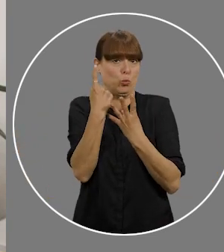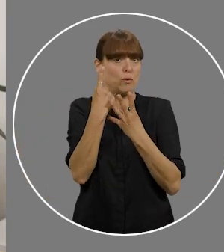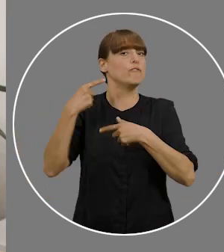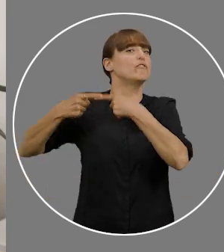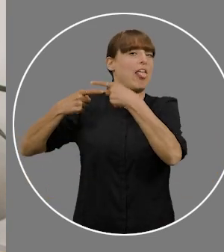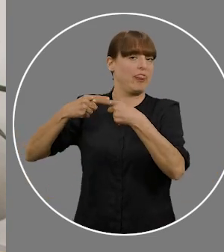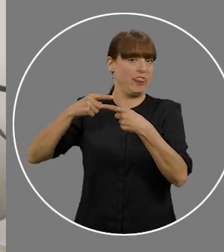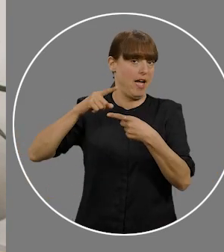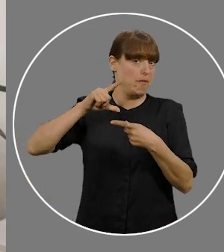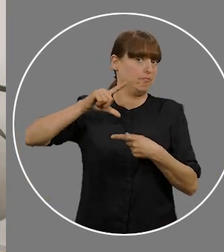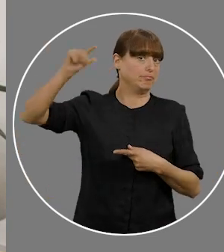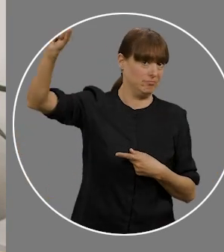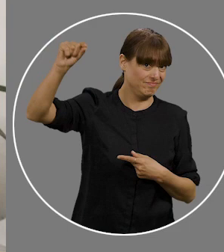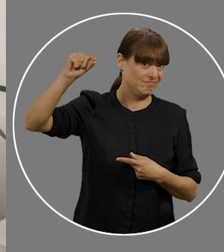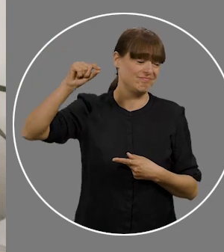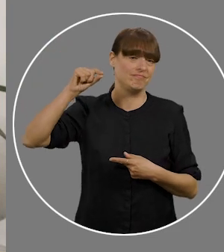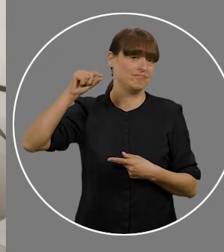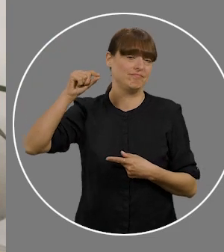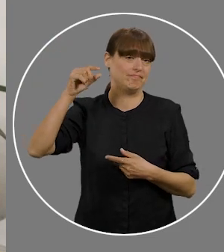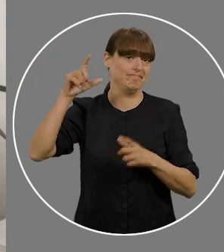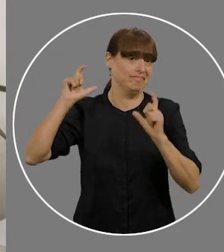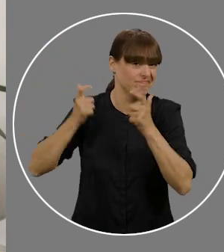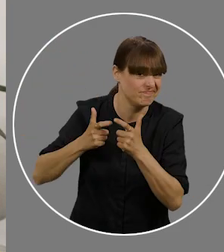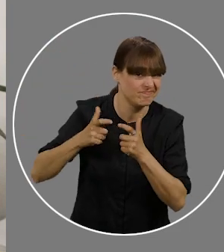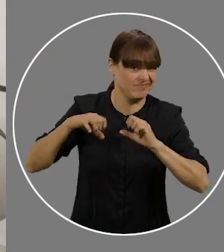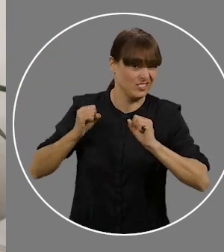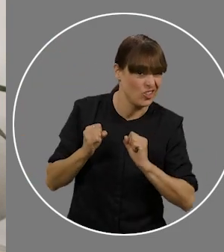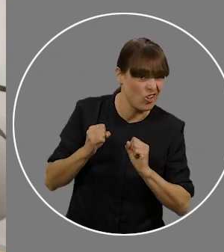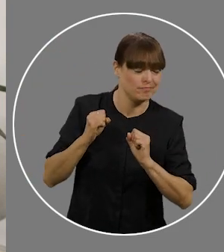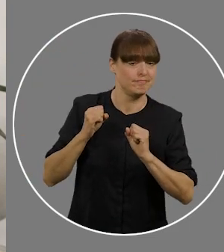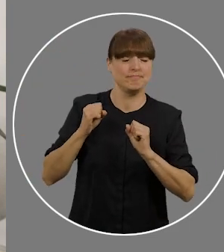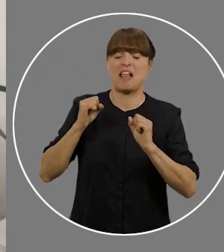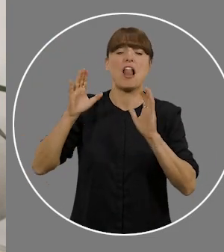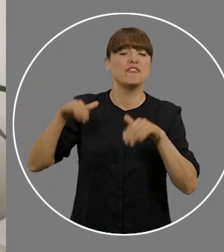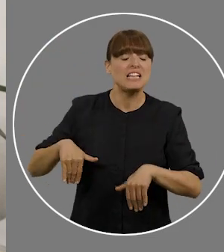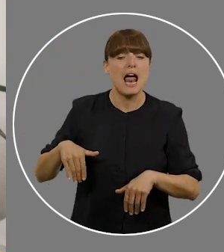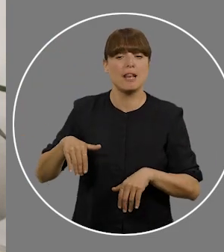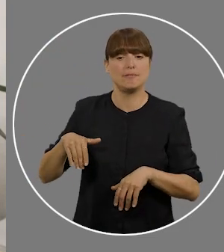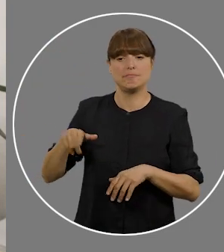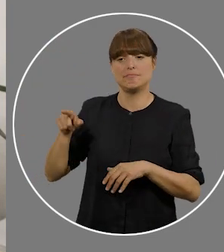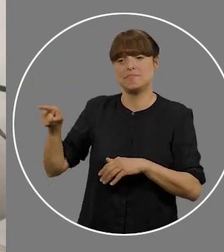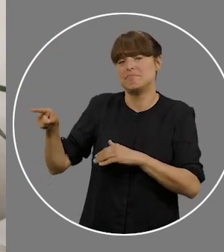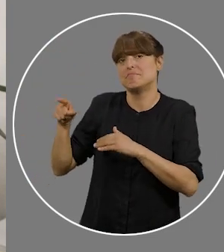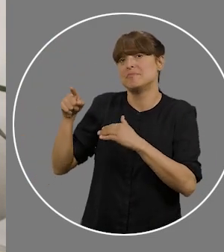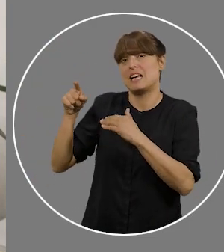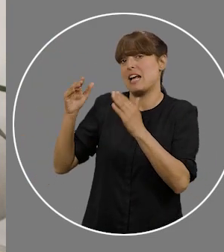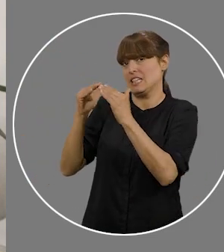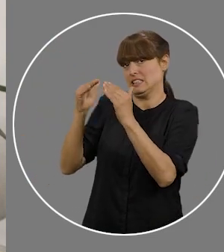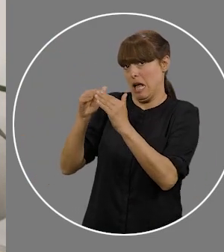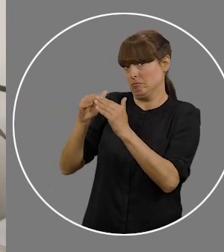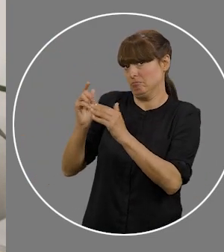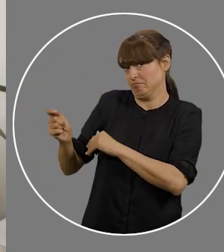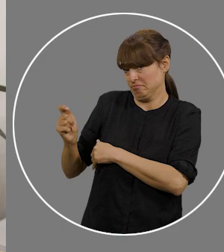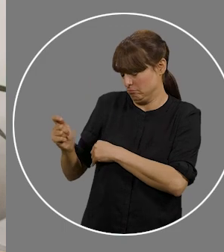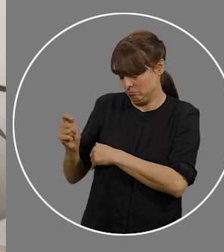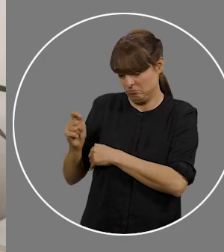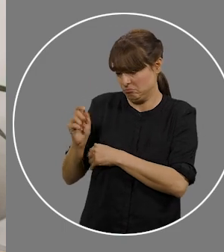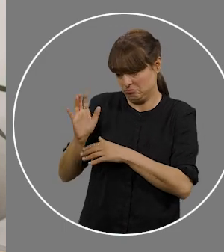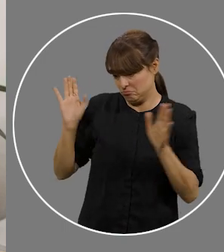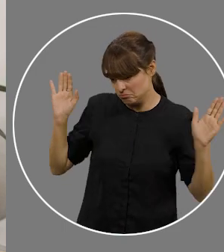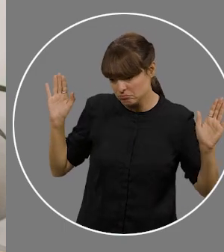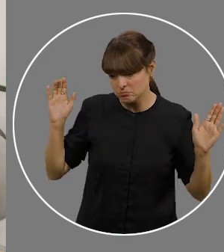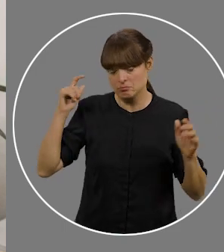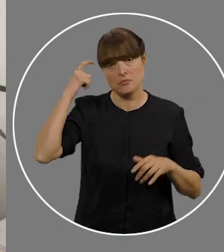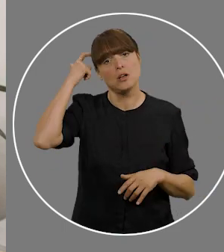estos que querían irse para Francia, encontraron una casa. La vitoriana, bueno, otra de mi pueblo, pues también encontró